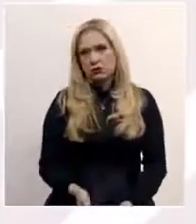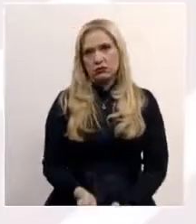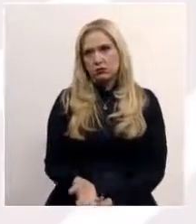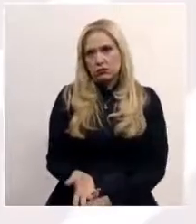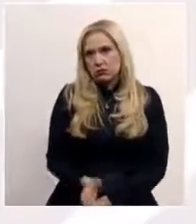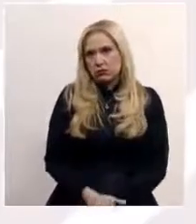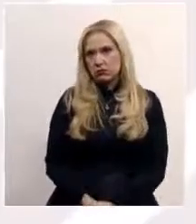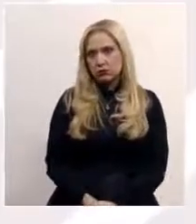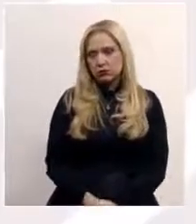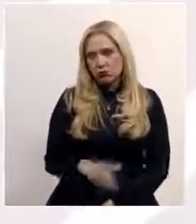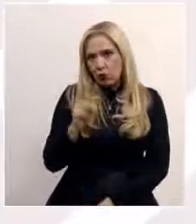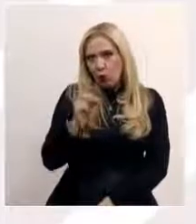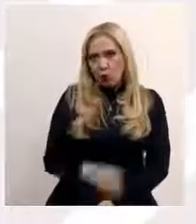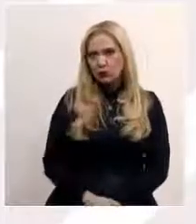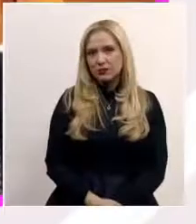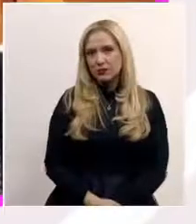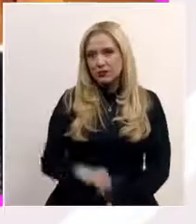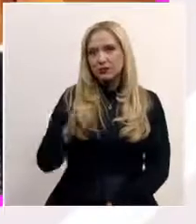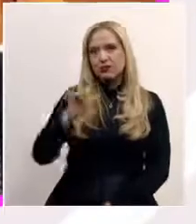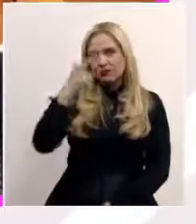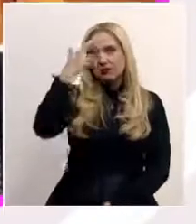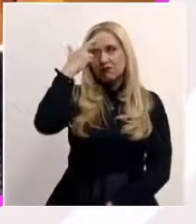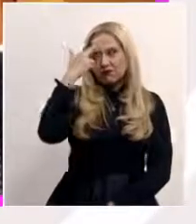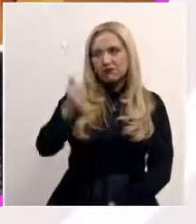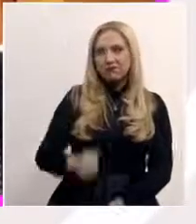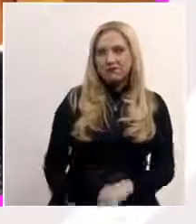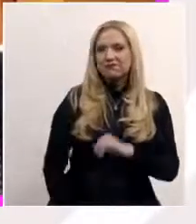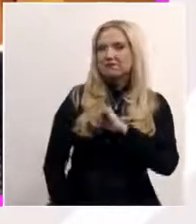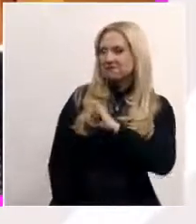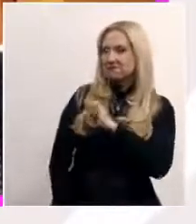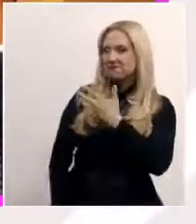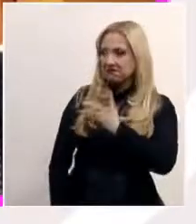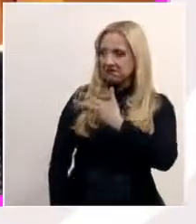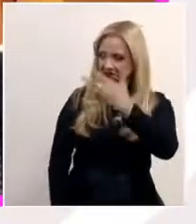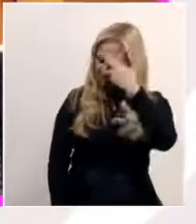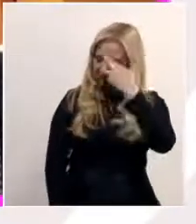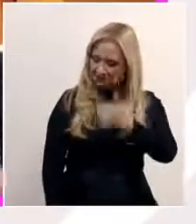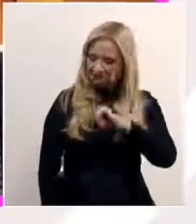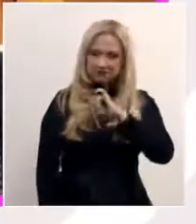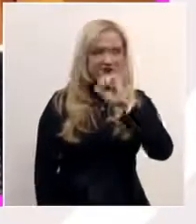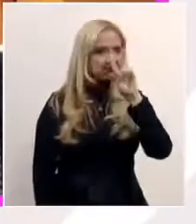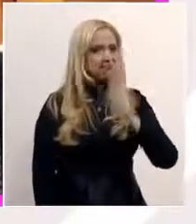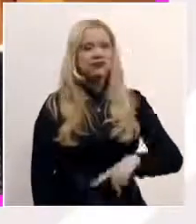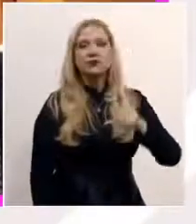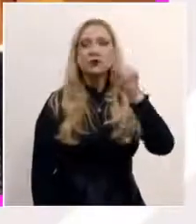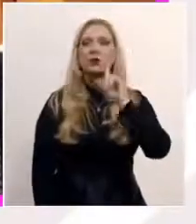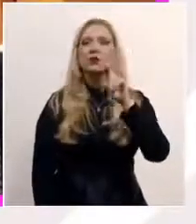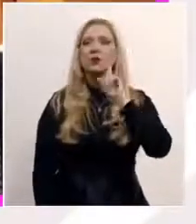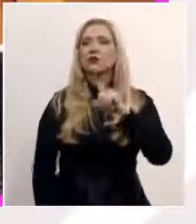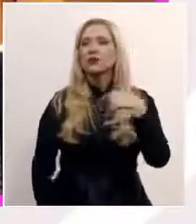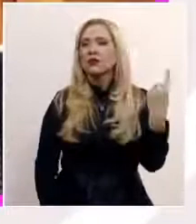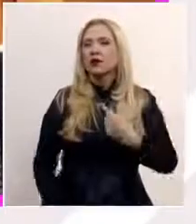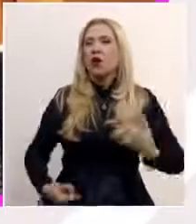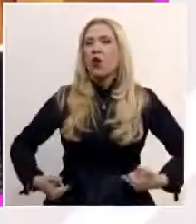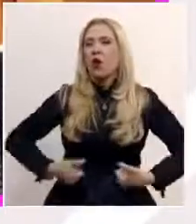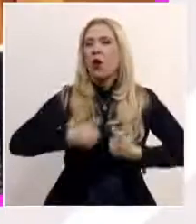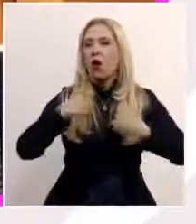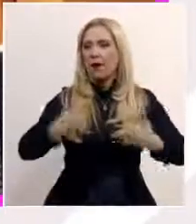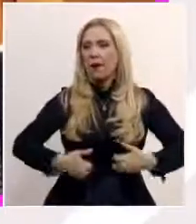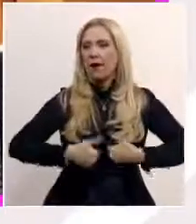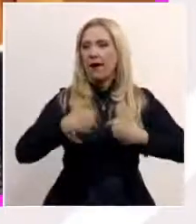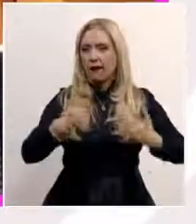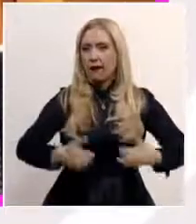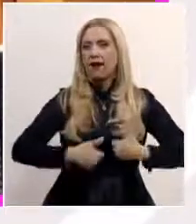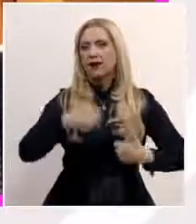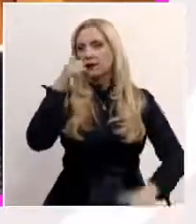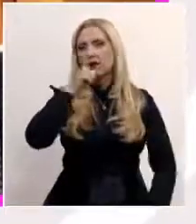Justo, subrayar eso porque de pronto sigues escuchando que a las mujeres, sobre todo mujeres jóvenes, ¿no?